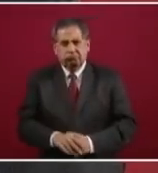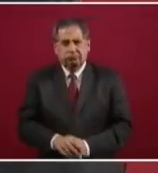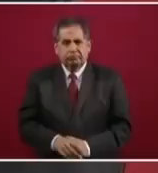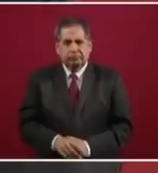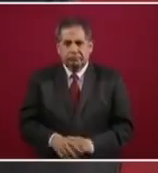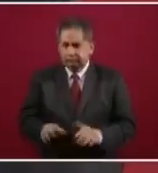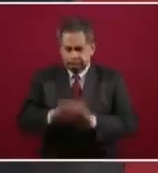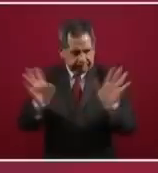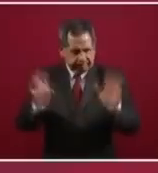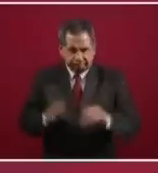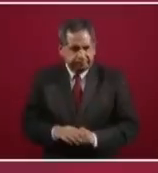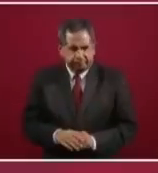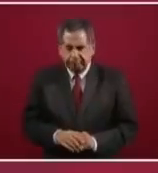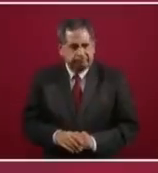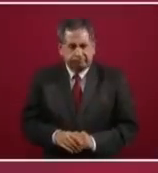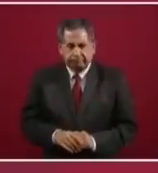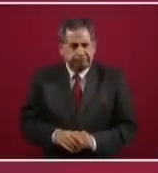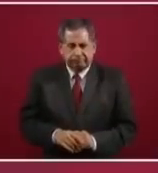¿Ya?